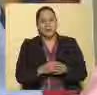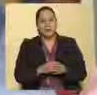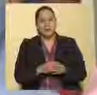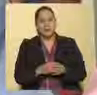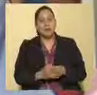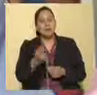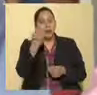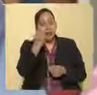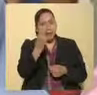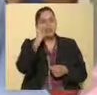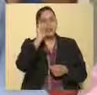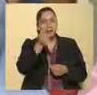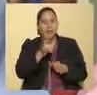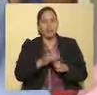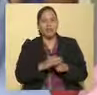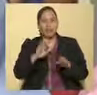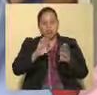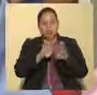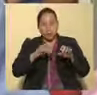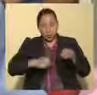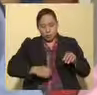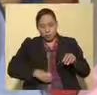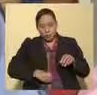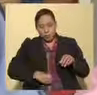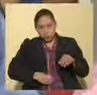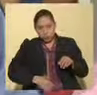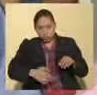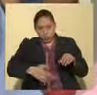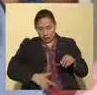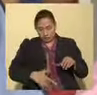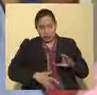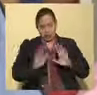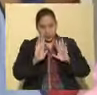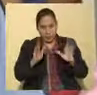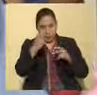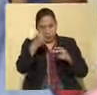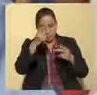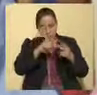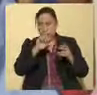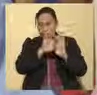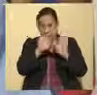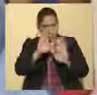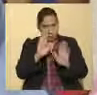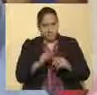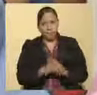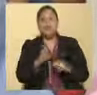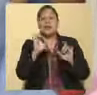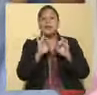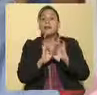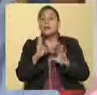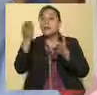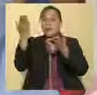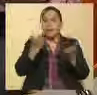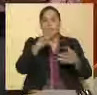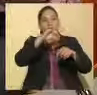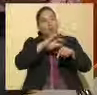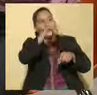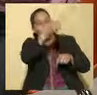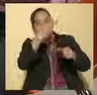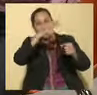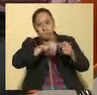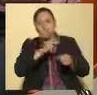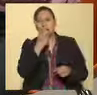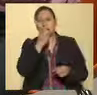Entonces eso es con respecto a la hernia umbilical. Sí. De pronto llegan al consultorio quienes